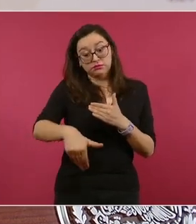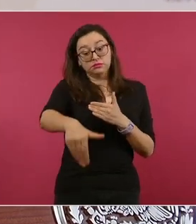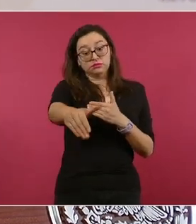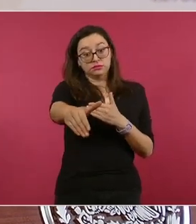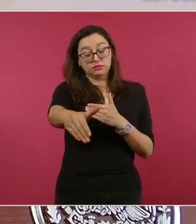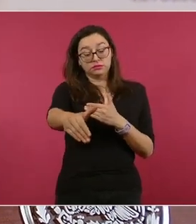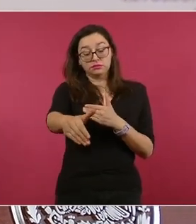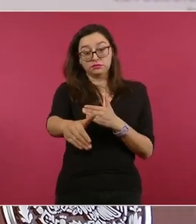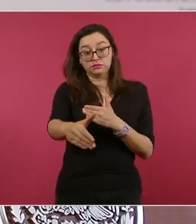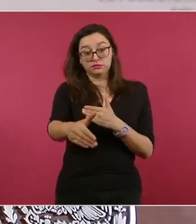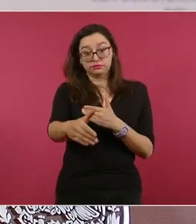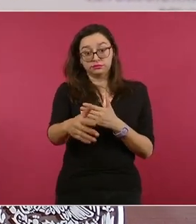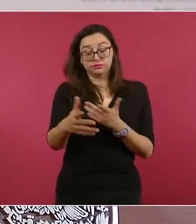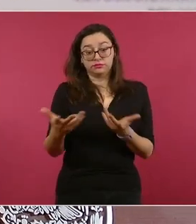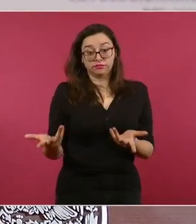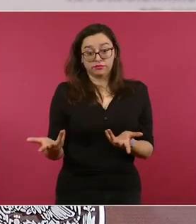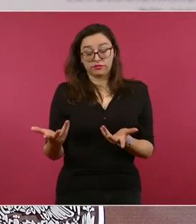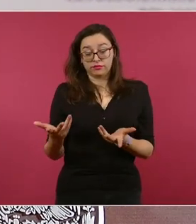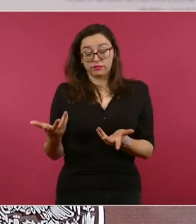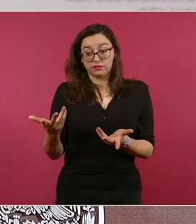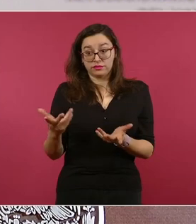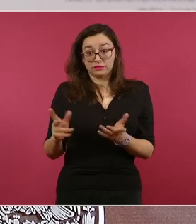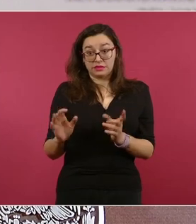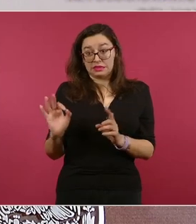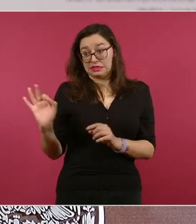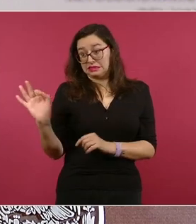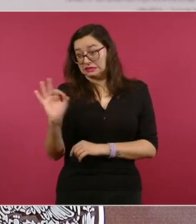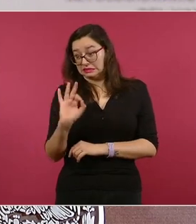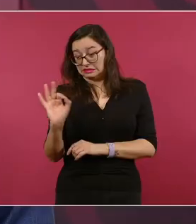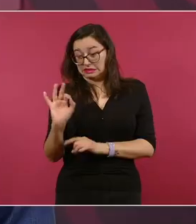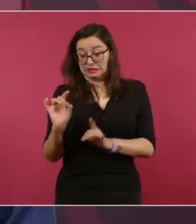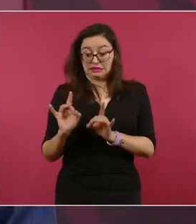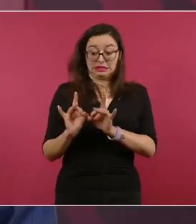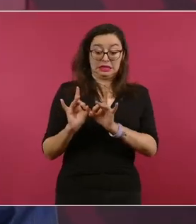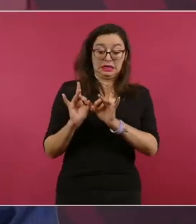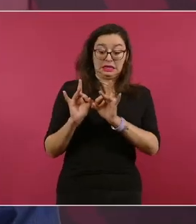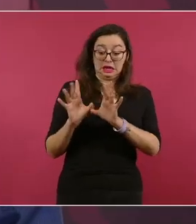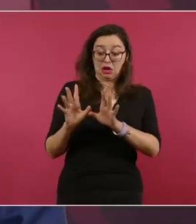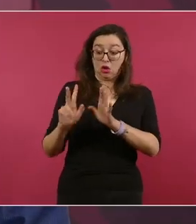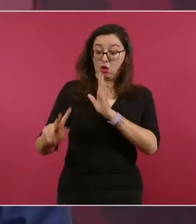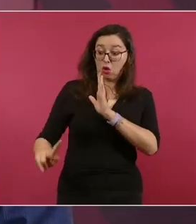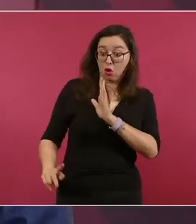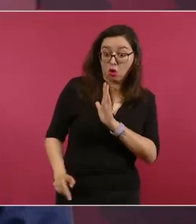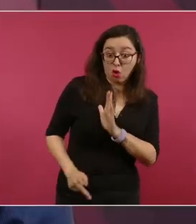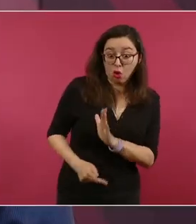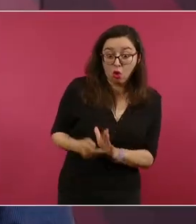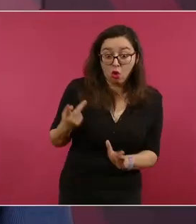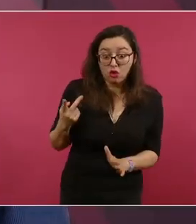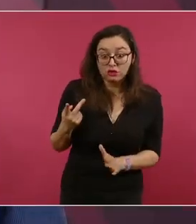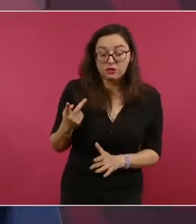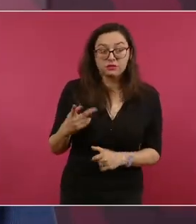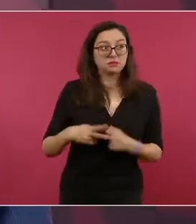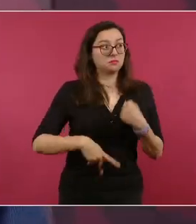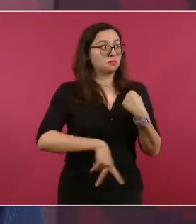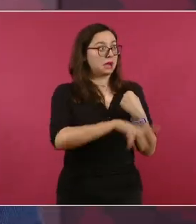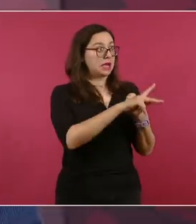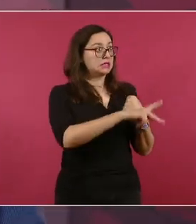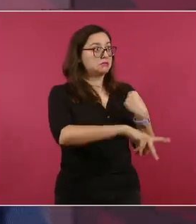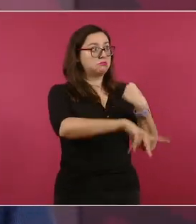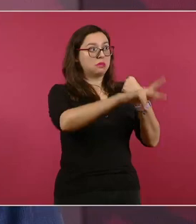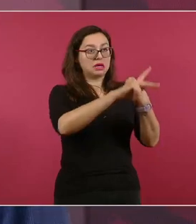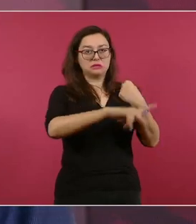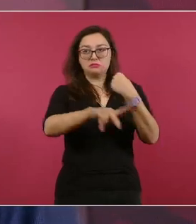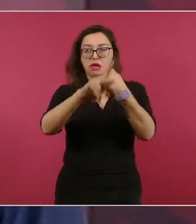tomando como referencia estos lamentables acontecimientos, cualquier Estado,